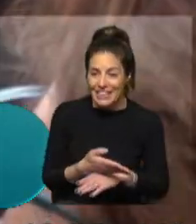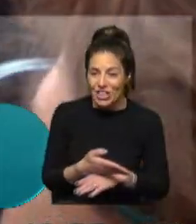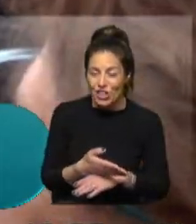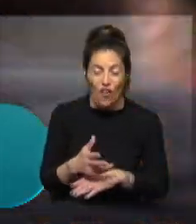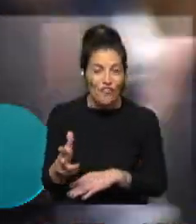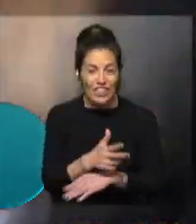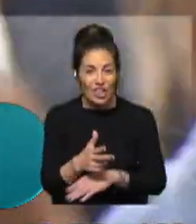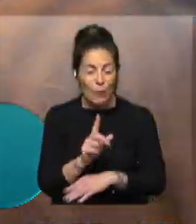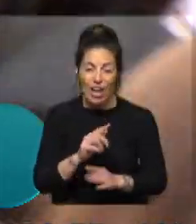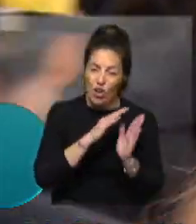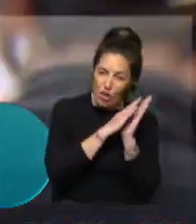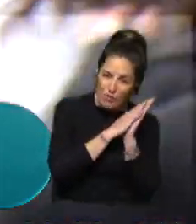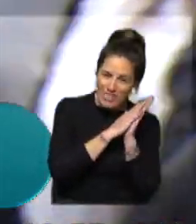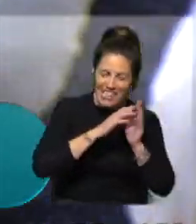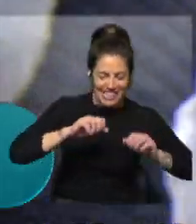en el sillón.